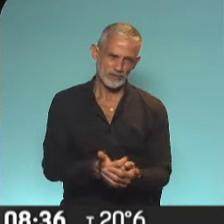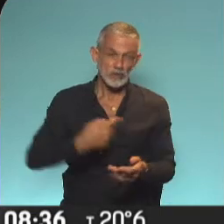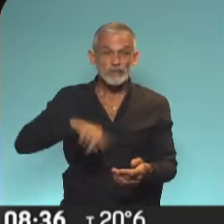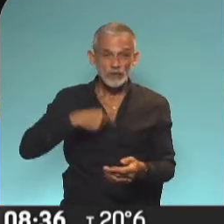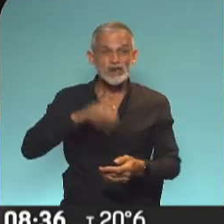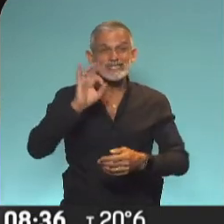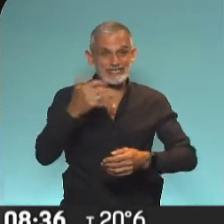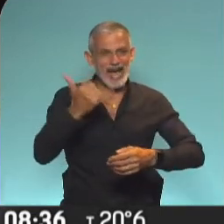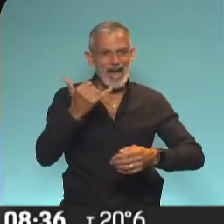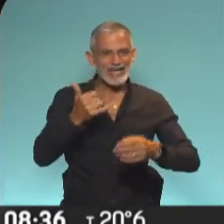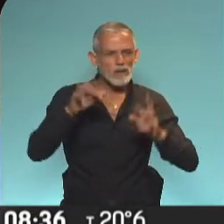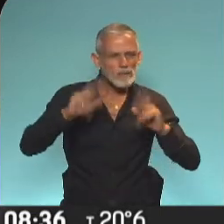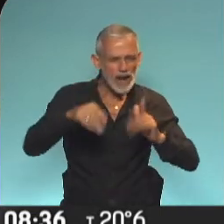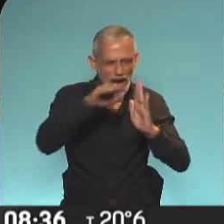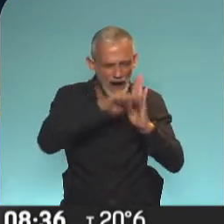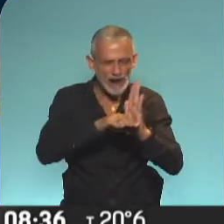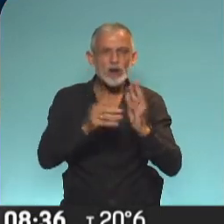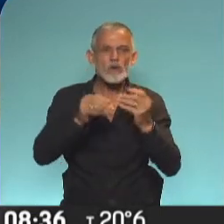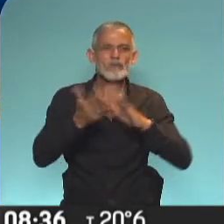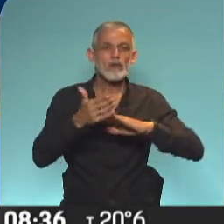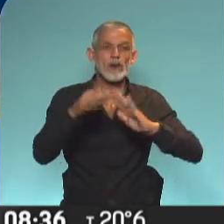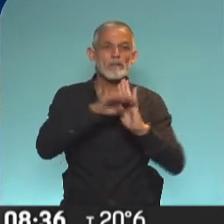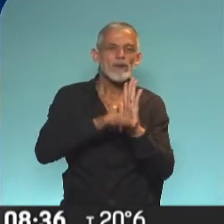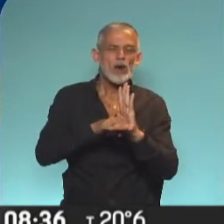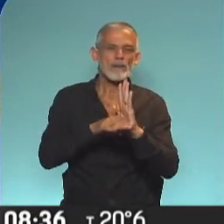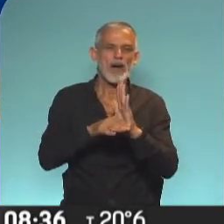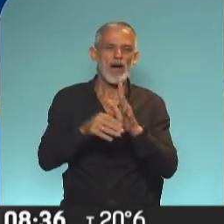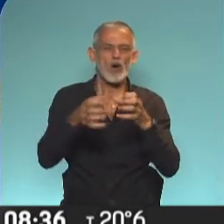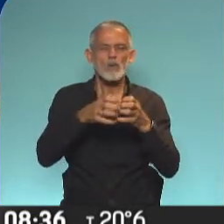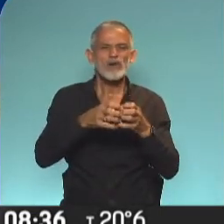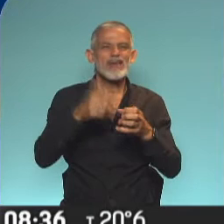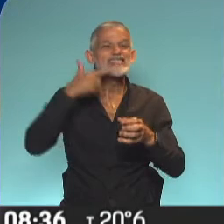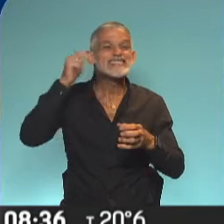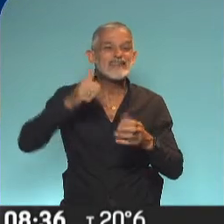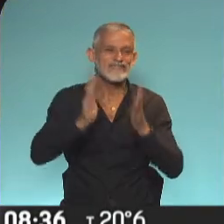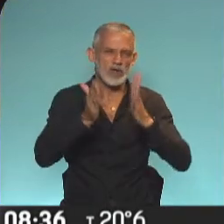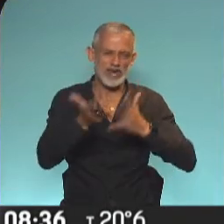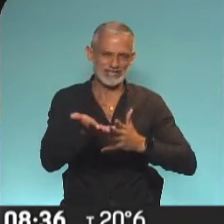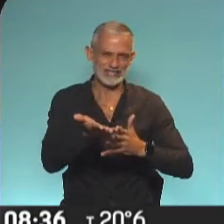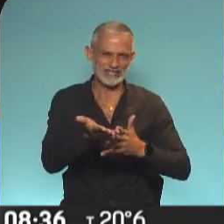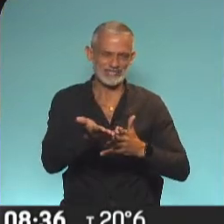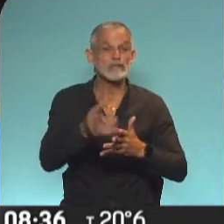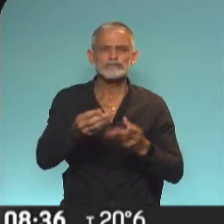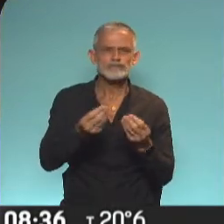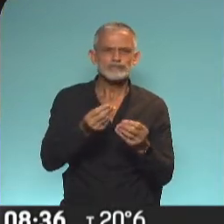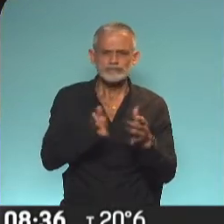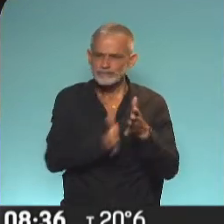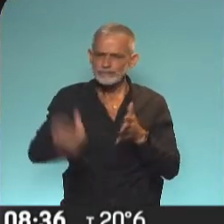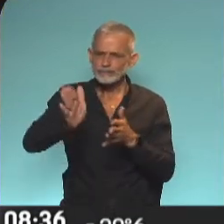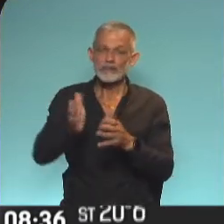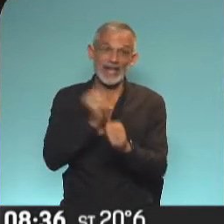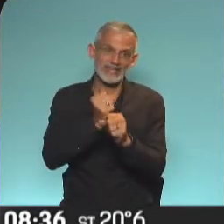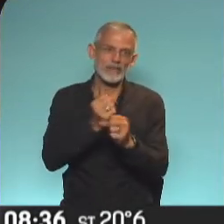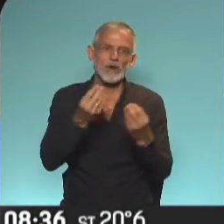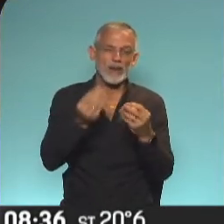estamos desarrollando políticas como el programa Comunidades sin Violencia, que tiene una línea de trabajo para la salida, que es la